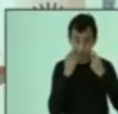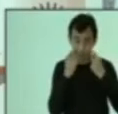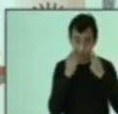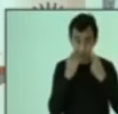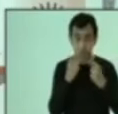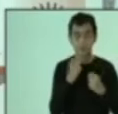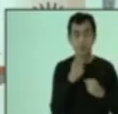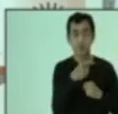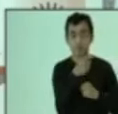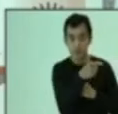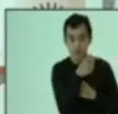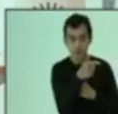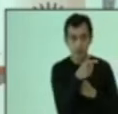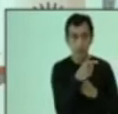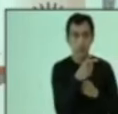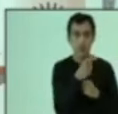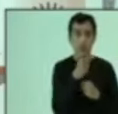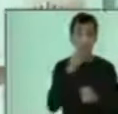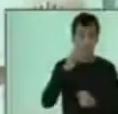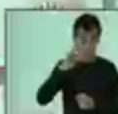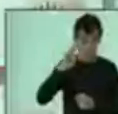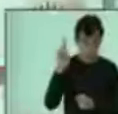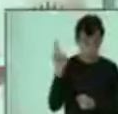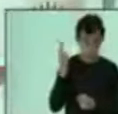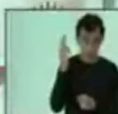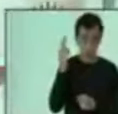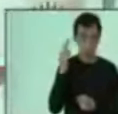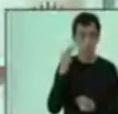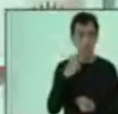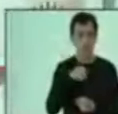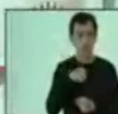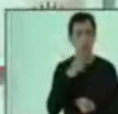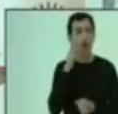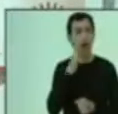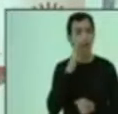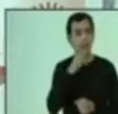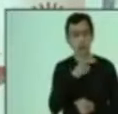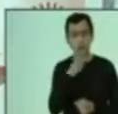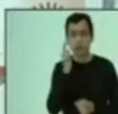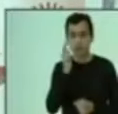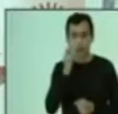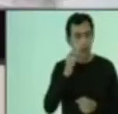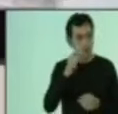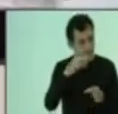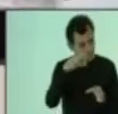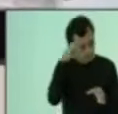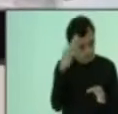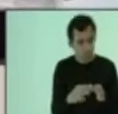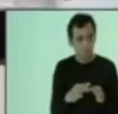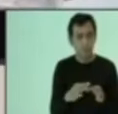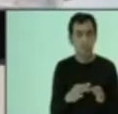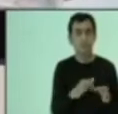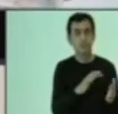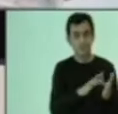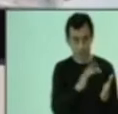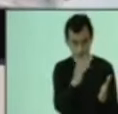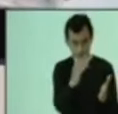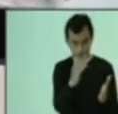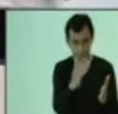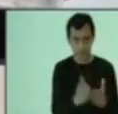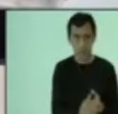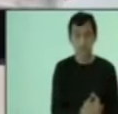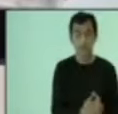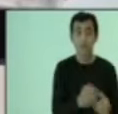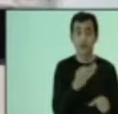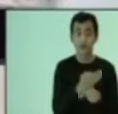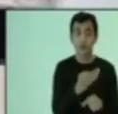extensión de la universidad la voy a ver convertida en realidad. Gracias. Gracias, candidato. Toca el turno ahora